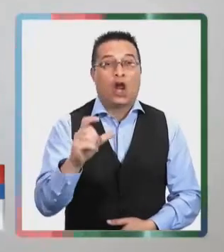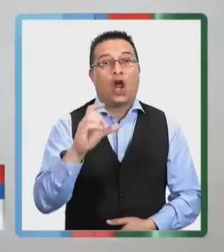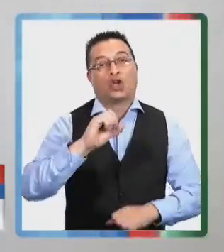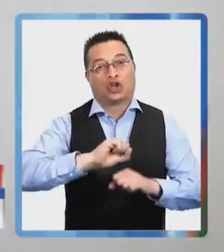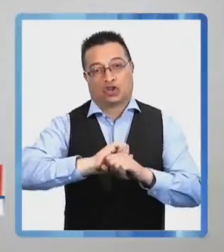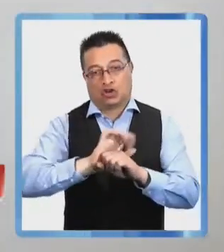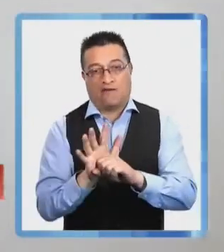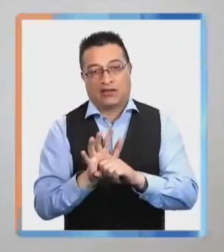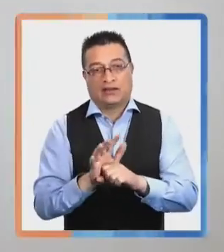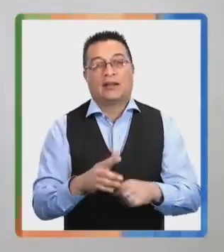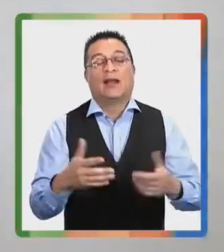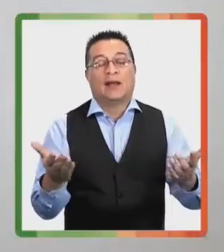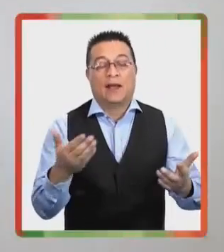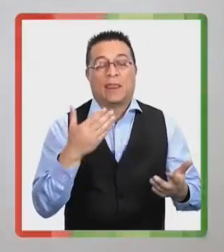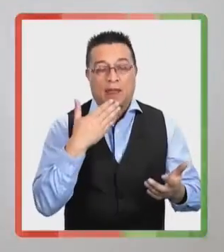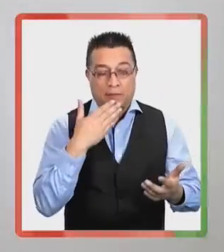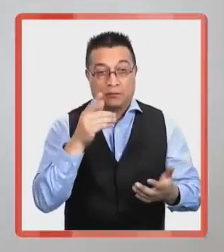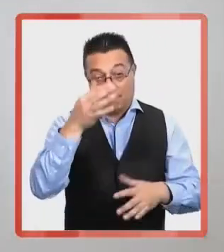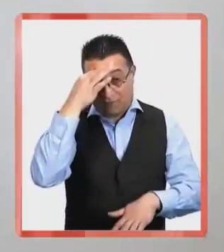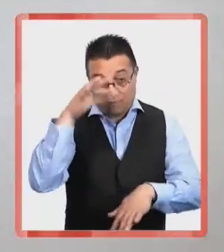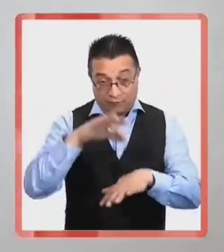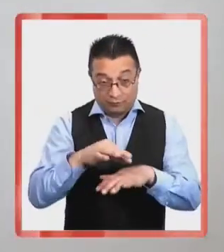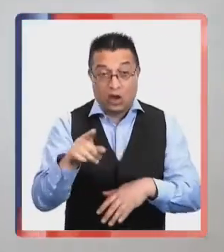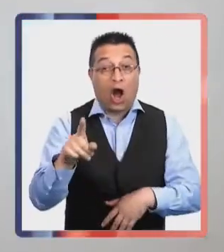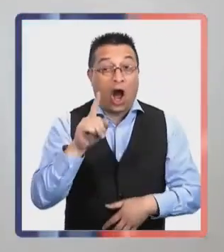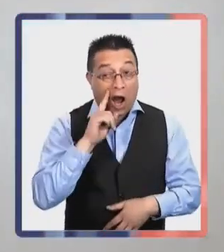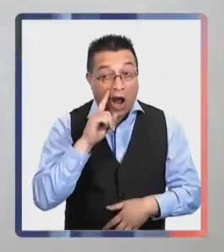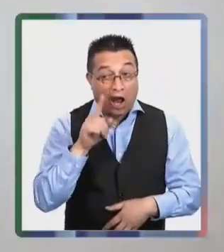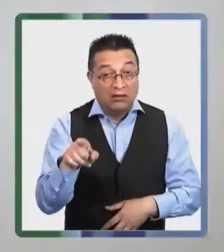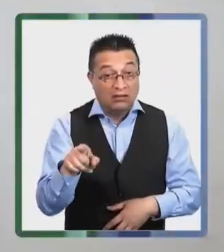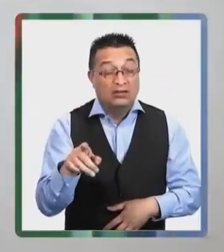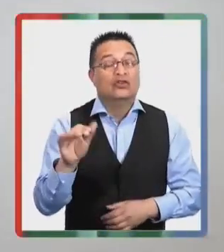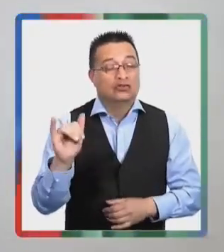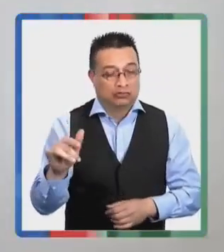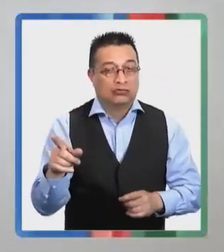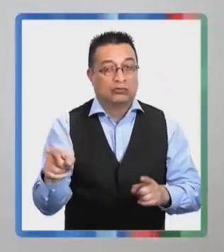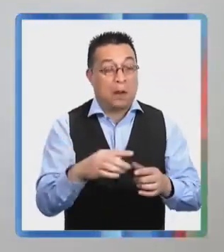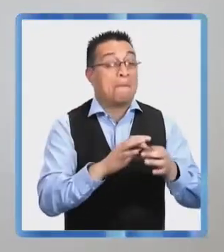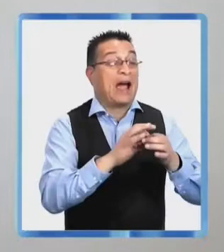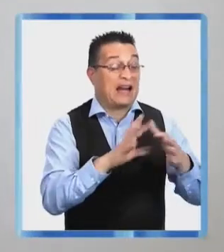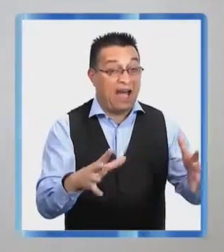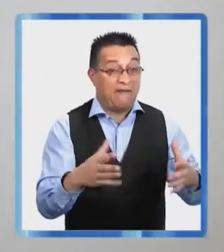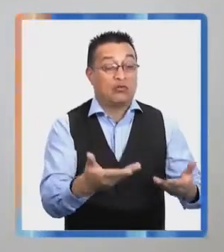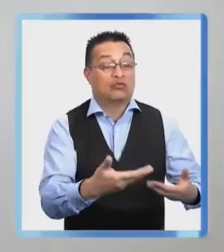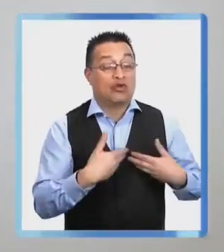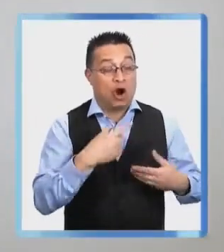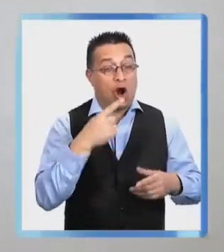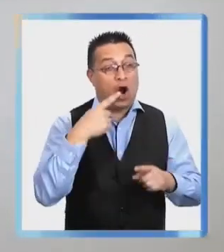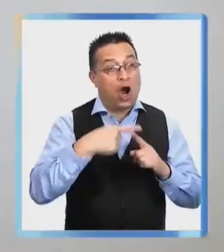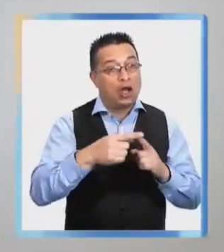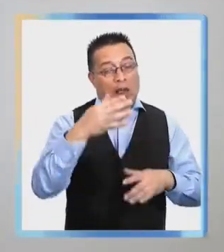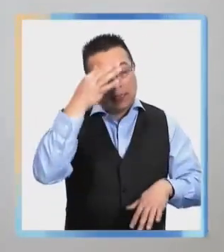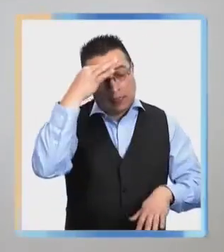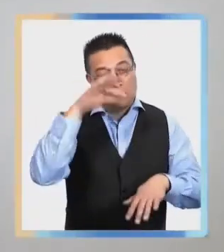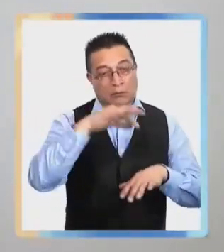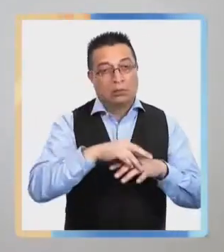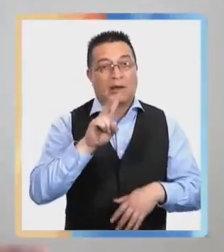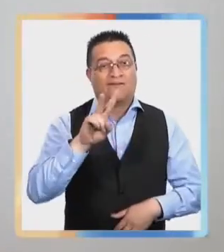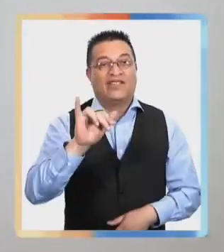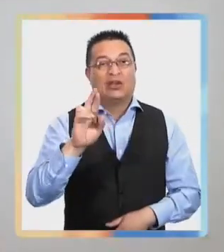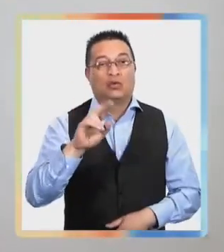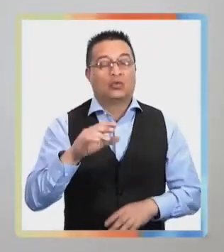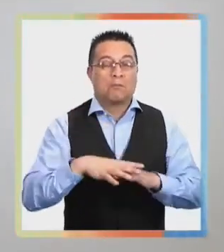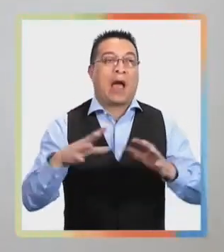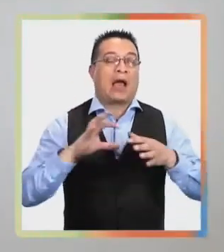influenza, pero también de la vacuna del COVID. Hemos visto que los pacientes que tienen patologías crónicas de base son pacientes que se agravan más